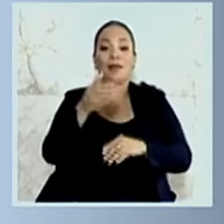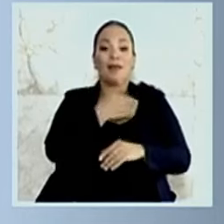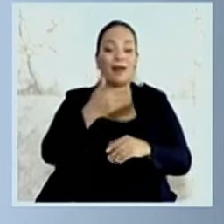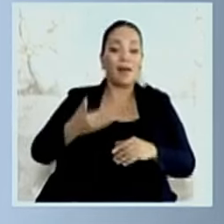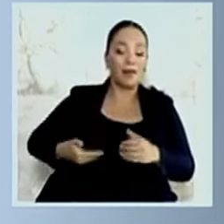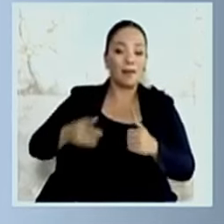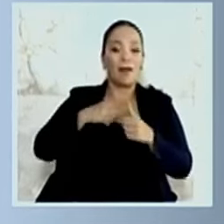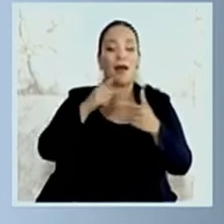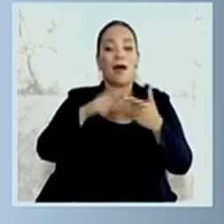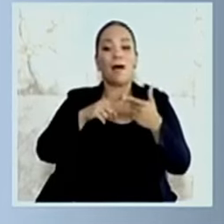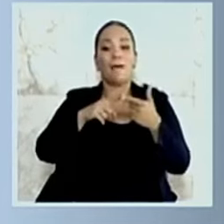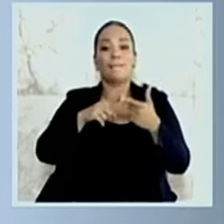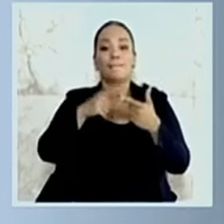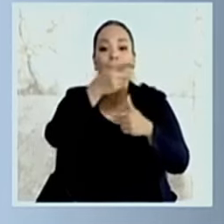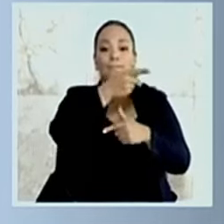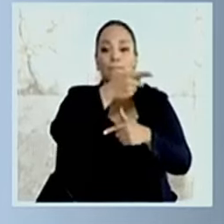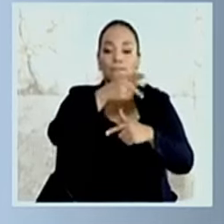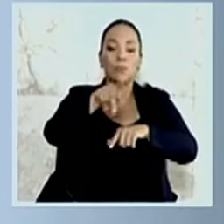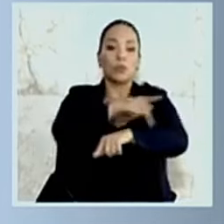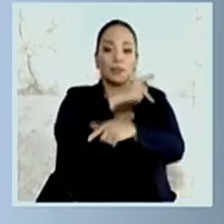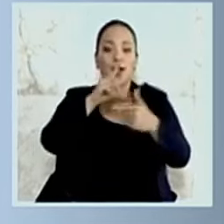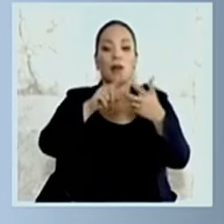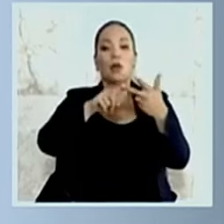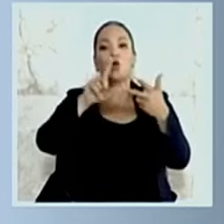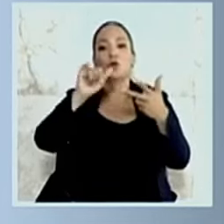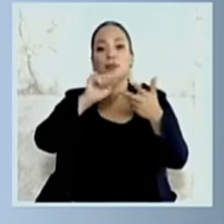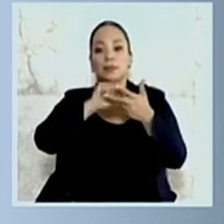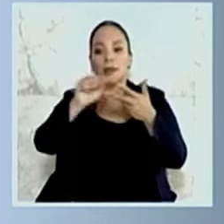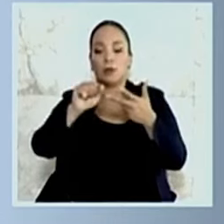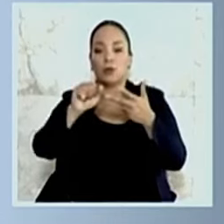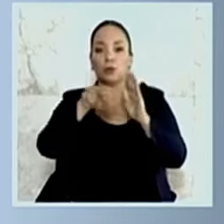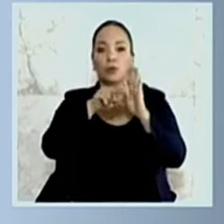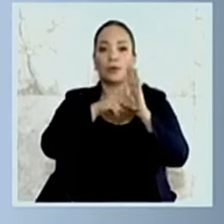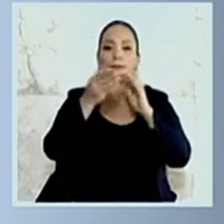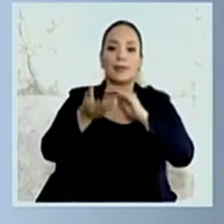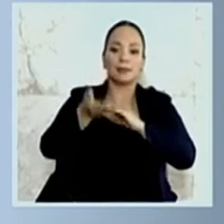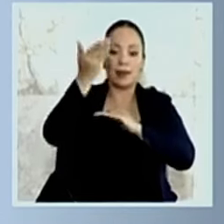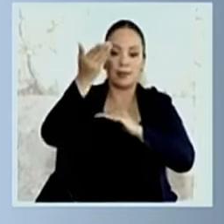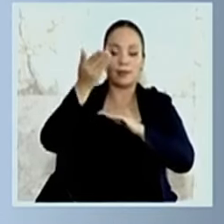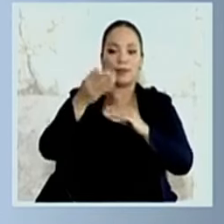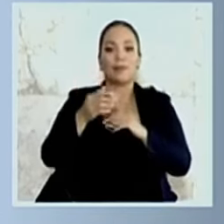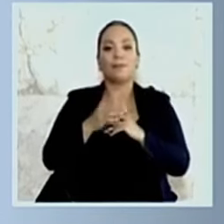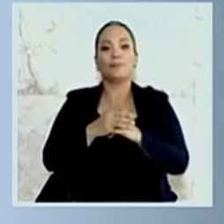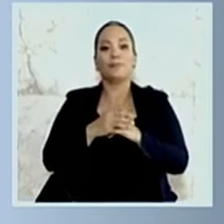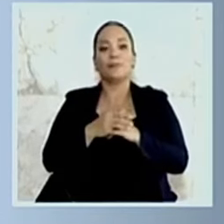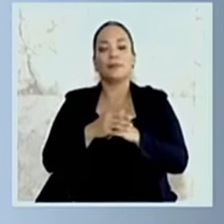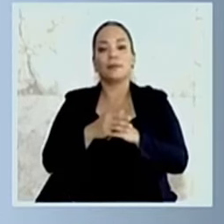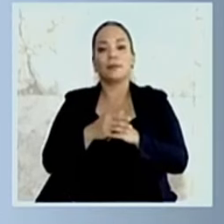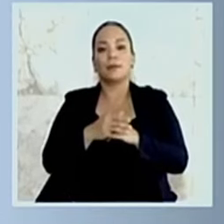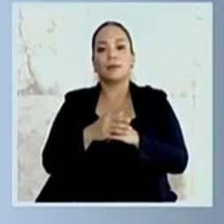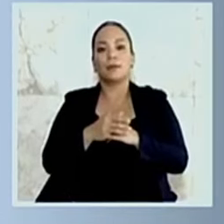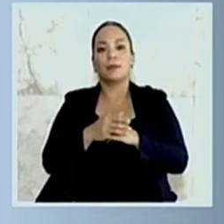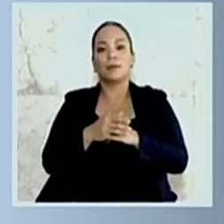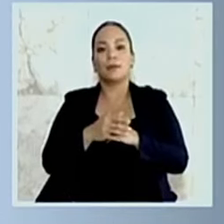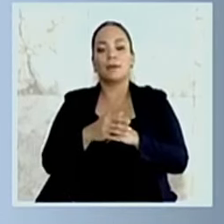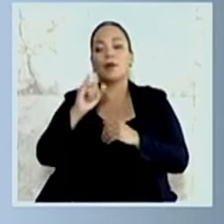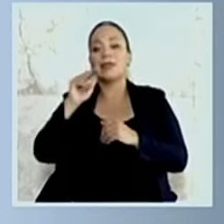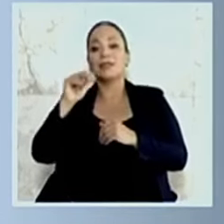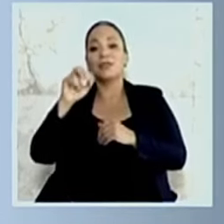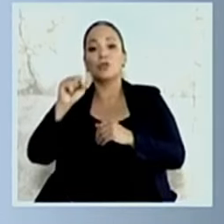de haber podido mantener a esos chicos a flote. Ahora vamos a reforzar porque hay, por ejemplo, las regiones de Heredia, Puriscal y Los